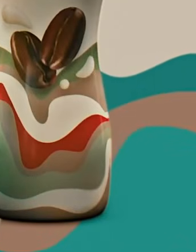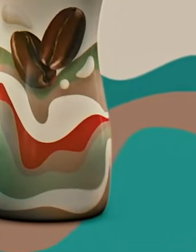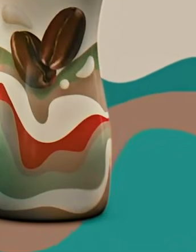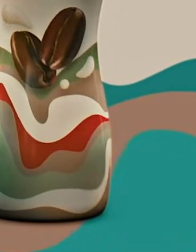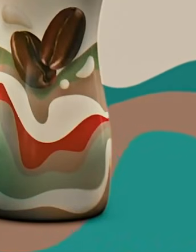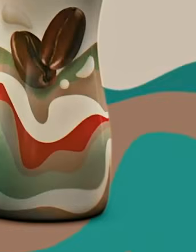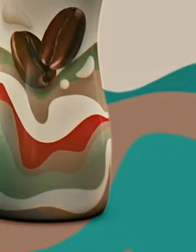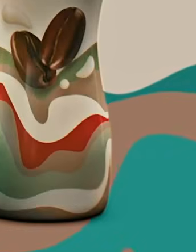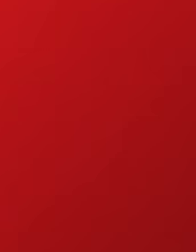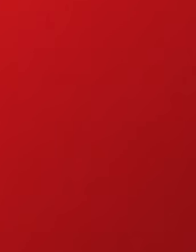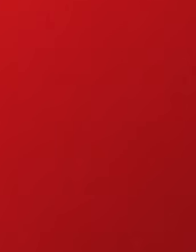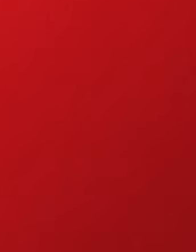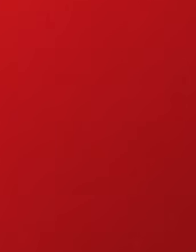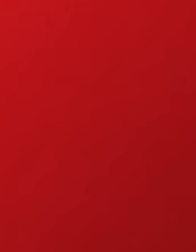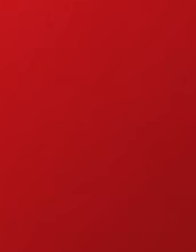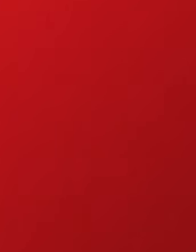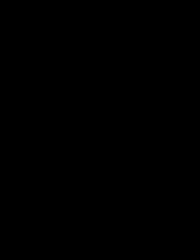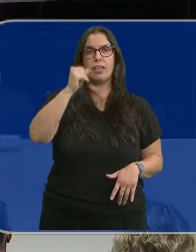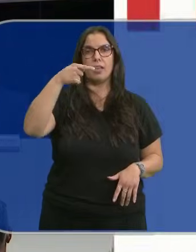placer que no se deja definir.